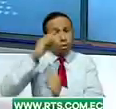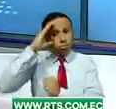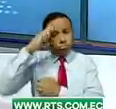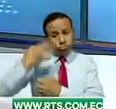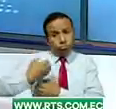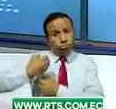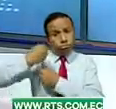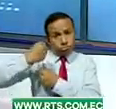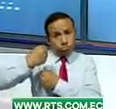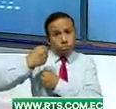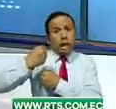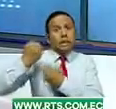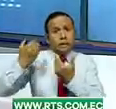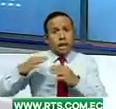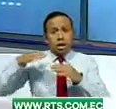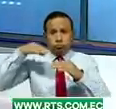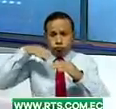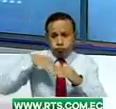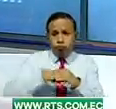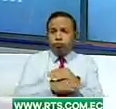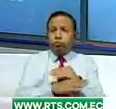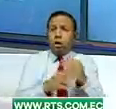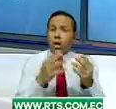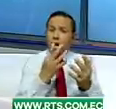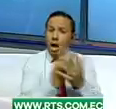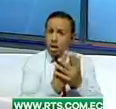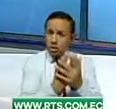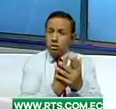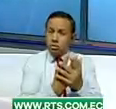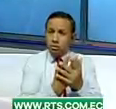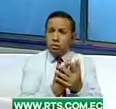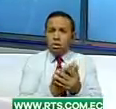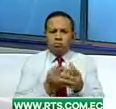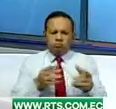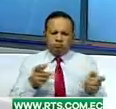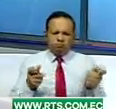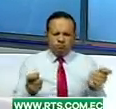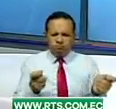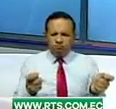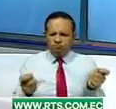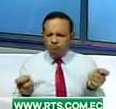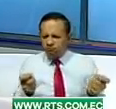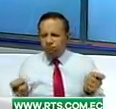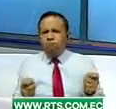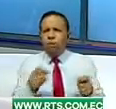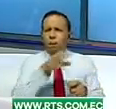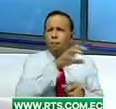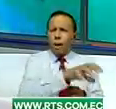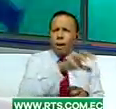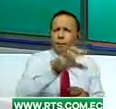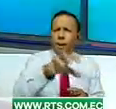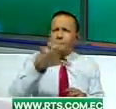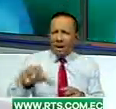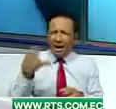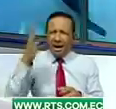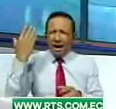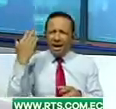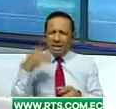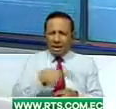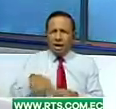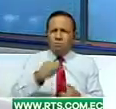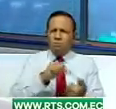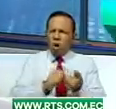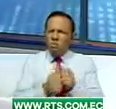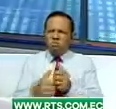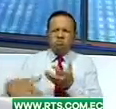a los pabellones de la Penitenciaría del Litoral para retomar el control en áreas donde se presentaron los últimos hechos violentos.